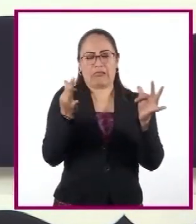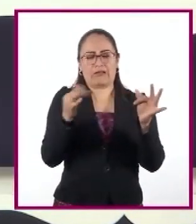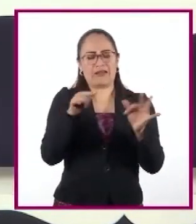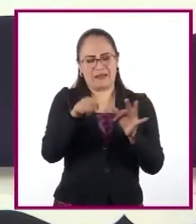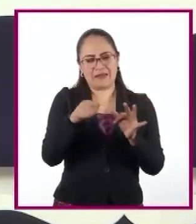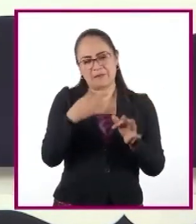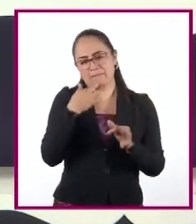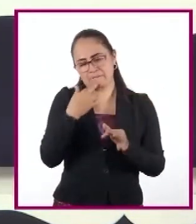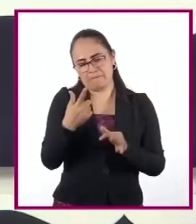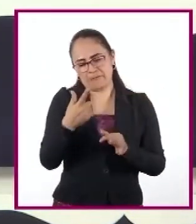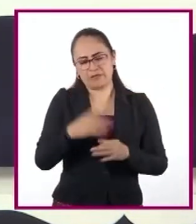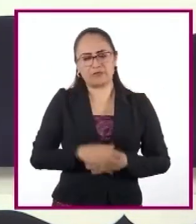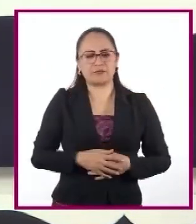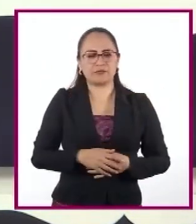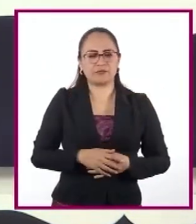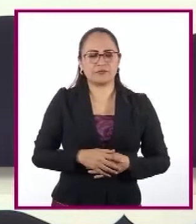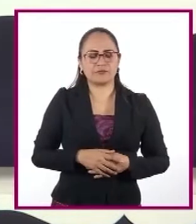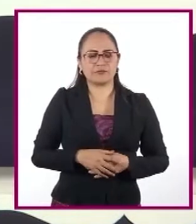¿No?